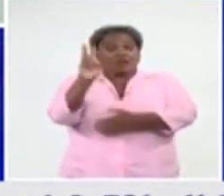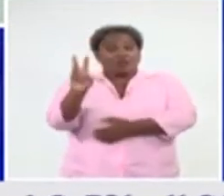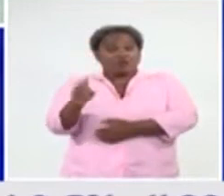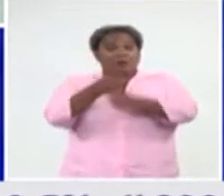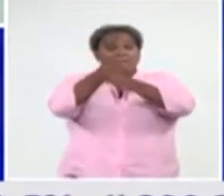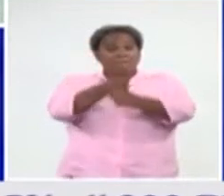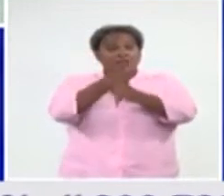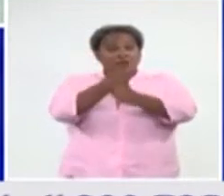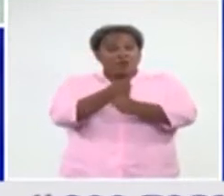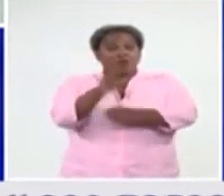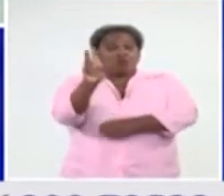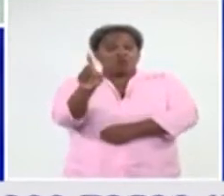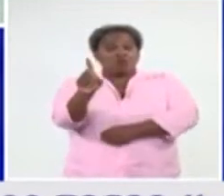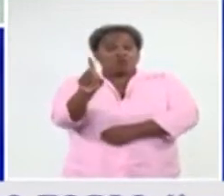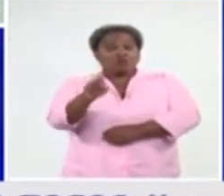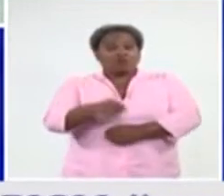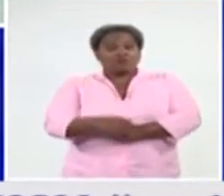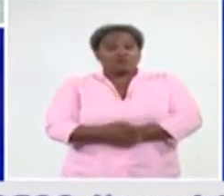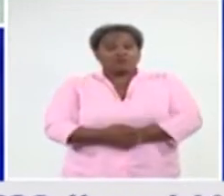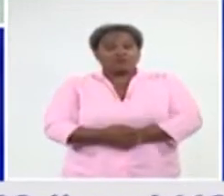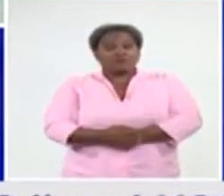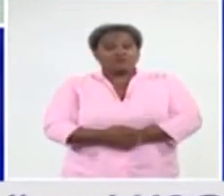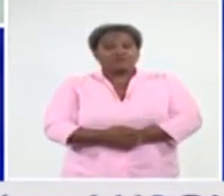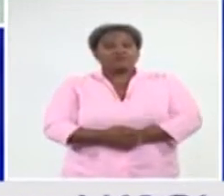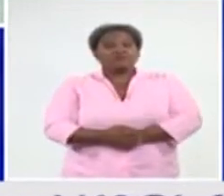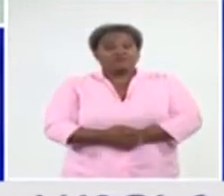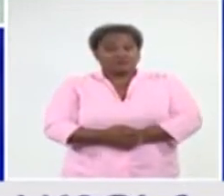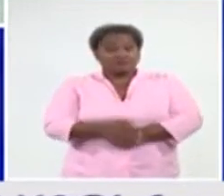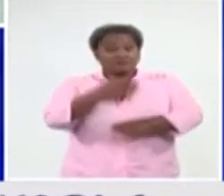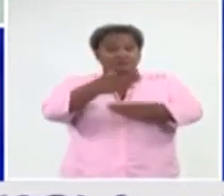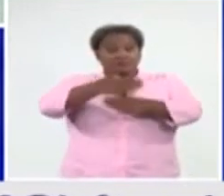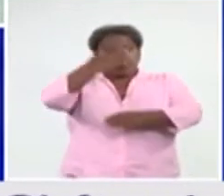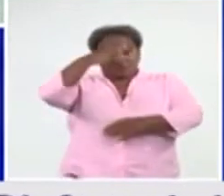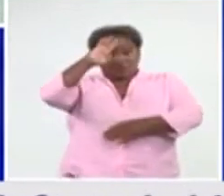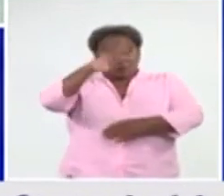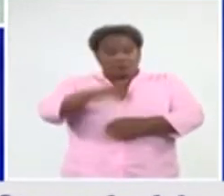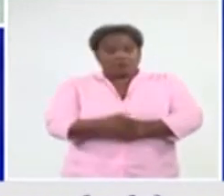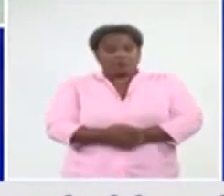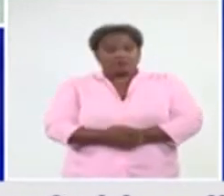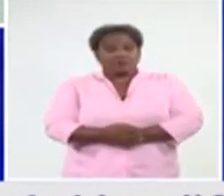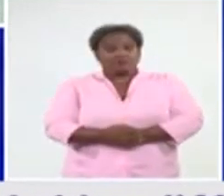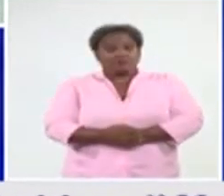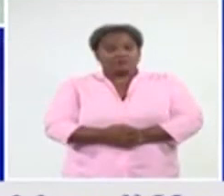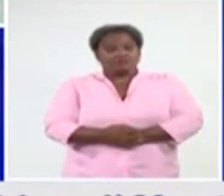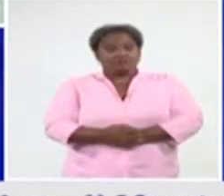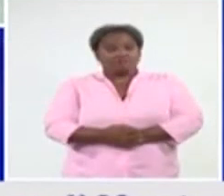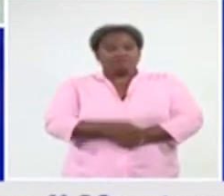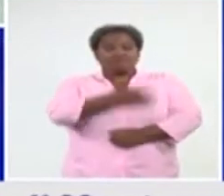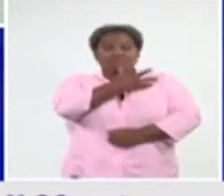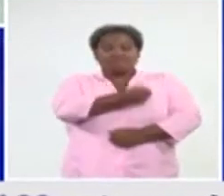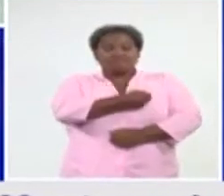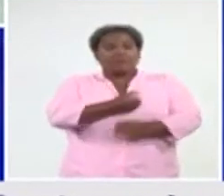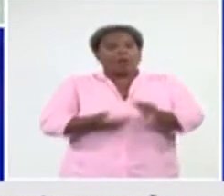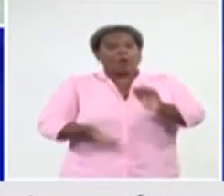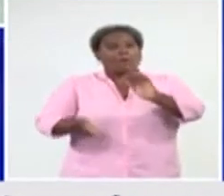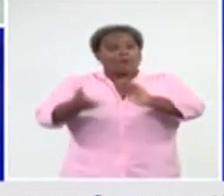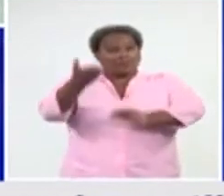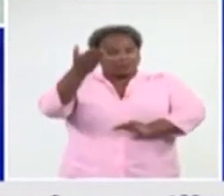caso diagnosticado ahí. Santiago de Cuba lamentablemente también incrementa